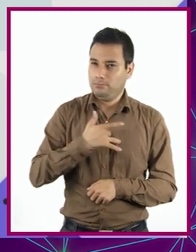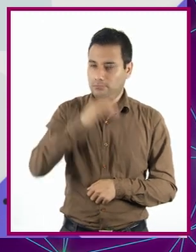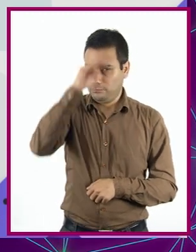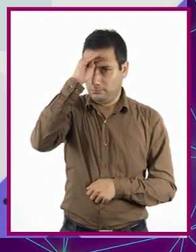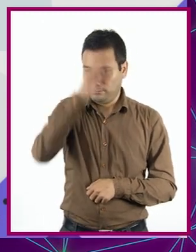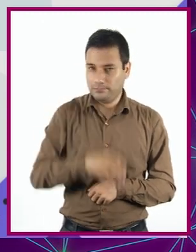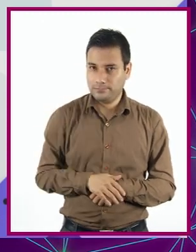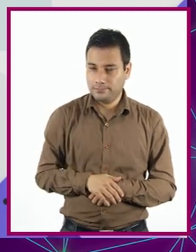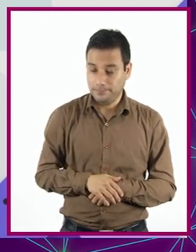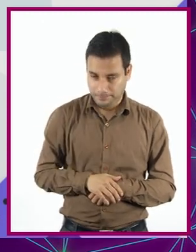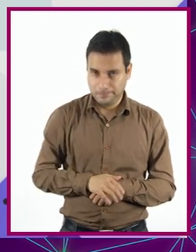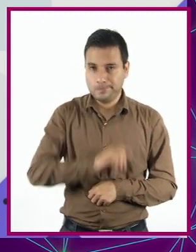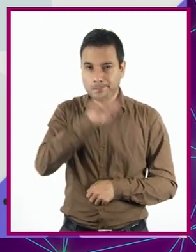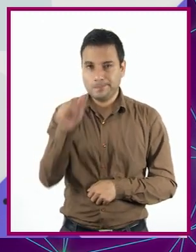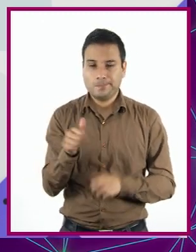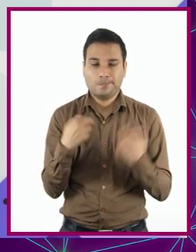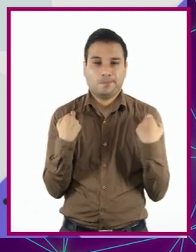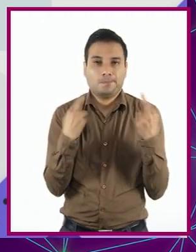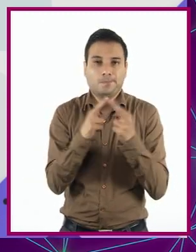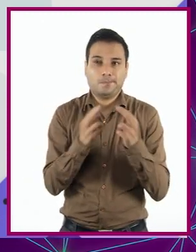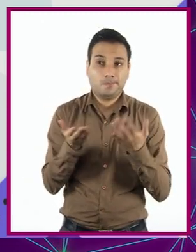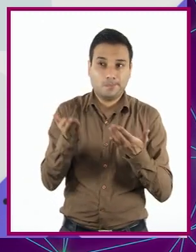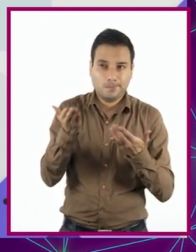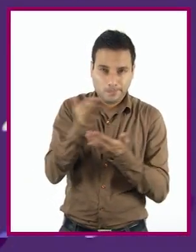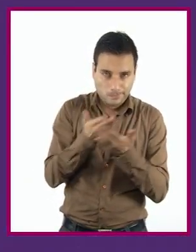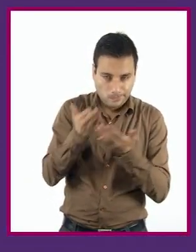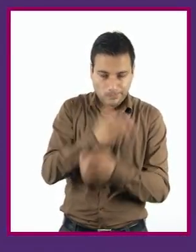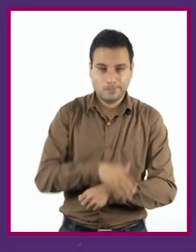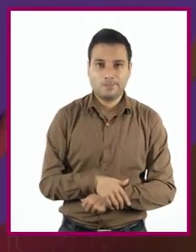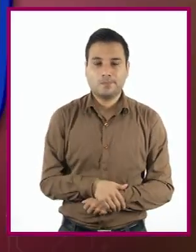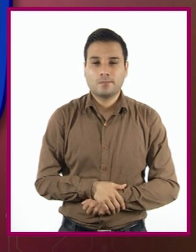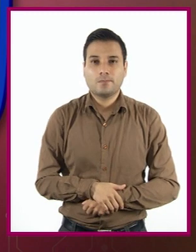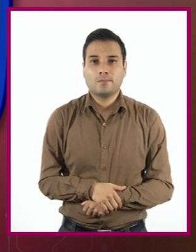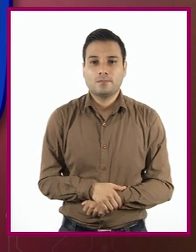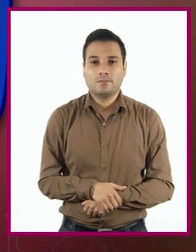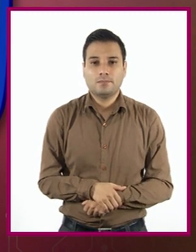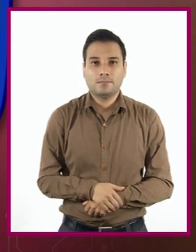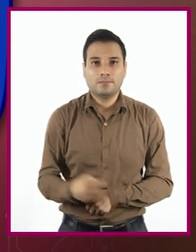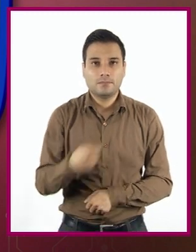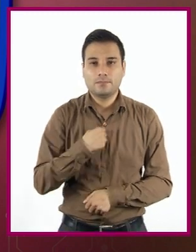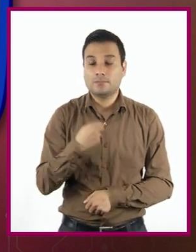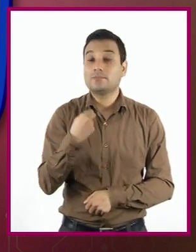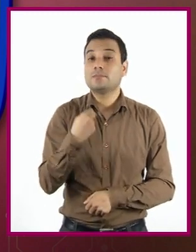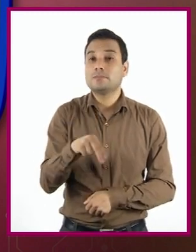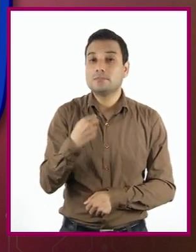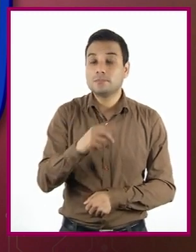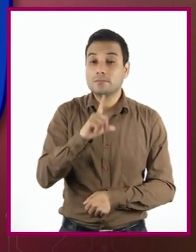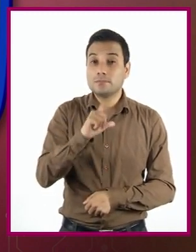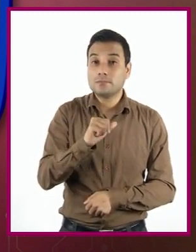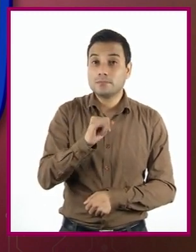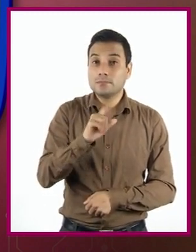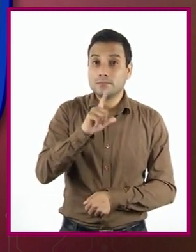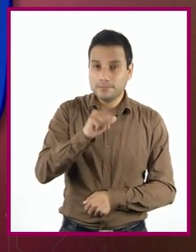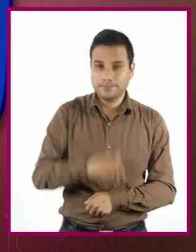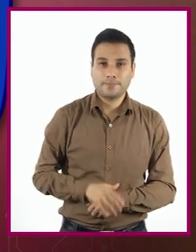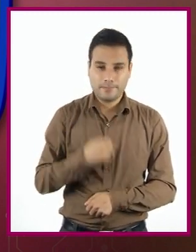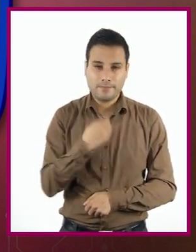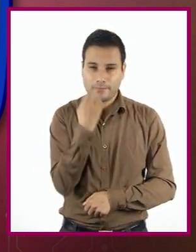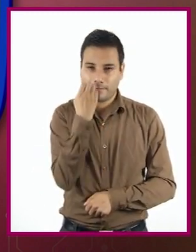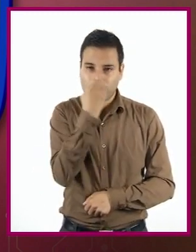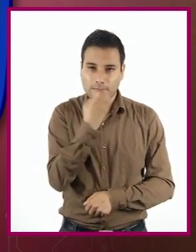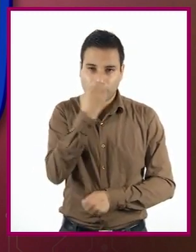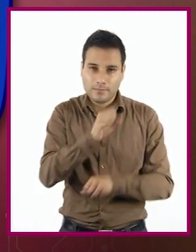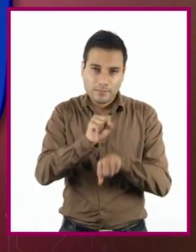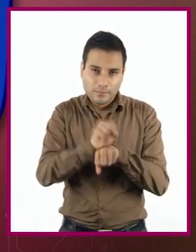frases completas con su profesor de manera creativa y segura. Mi nombre es Laila Nomi. Durante mi estancia en la escuela secundaria